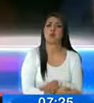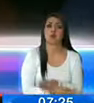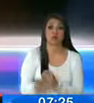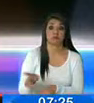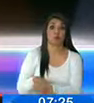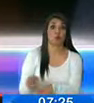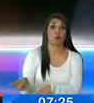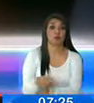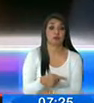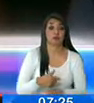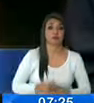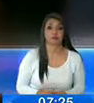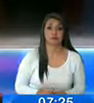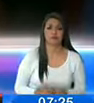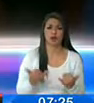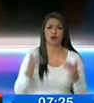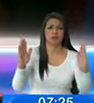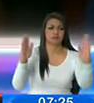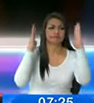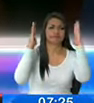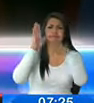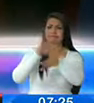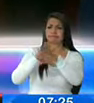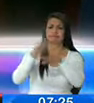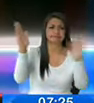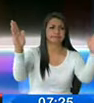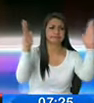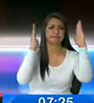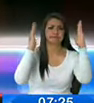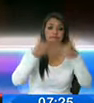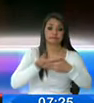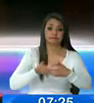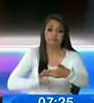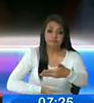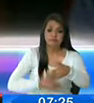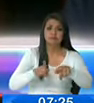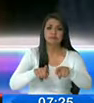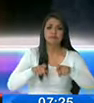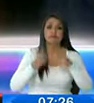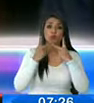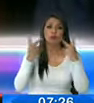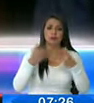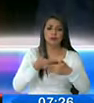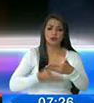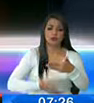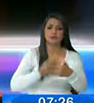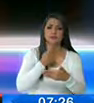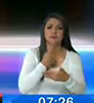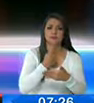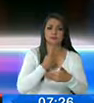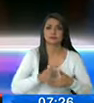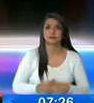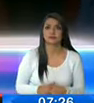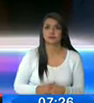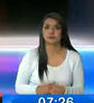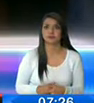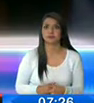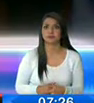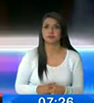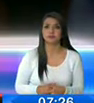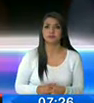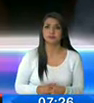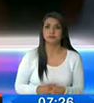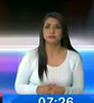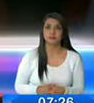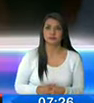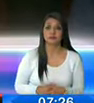su atención sobre lo que consta en el expediente público, sobre lo que consta